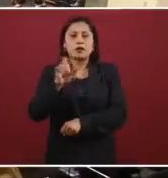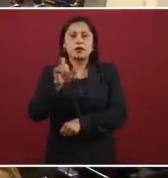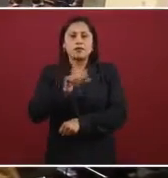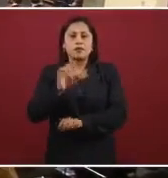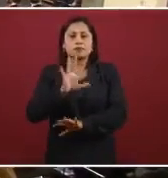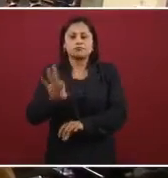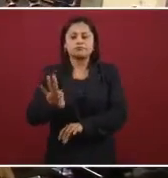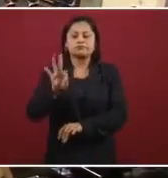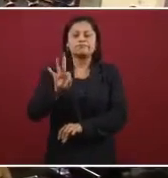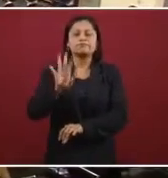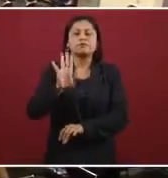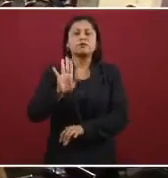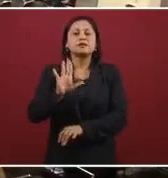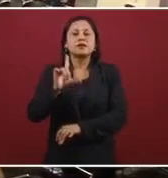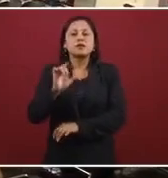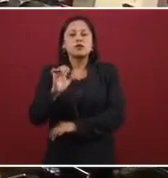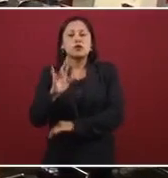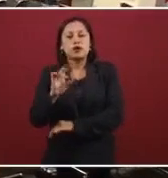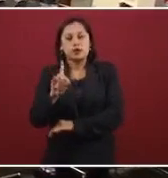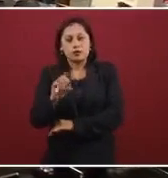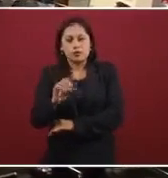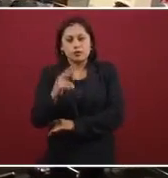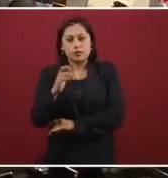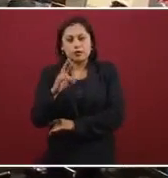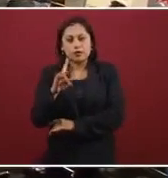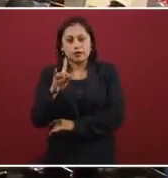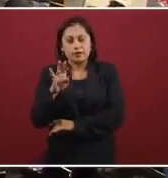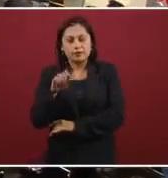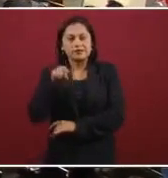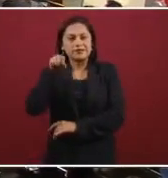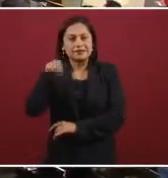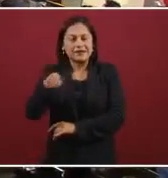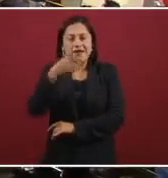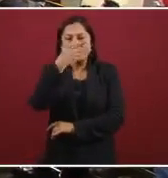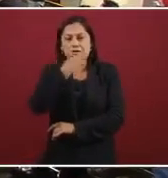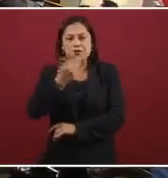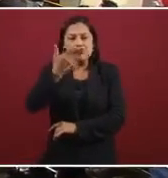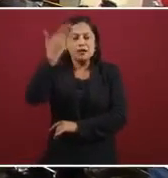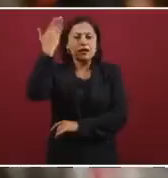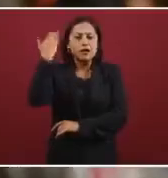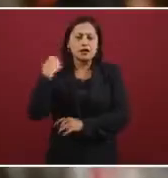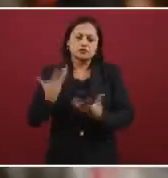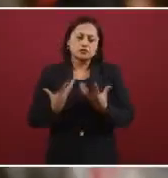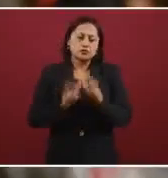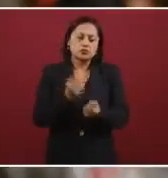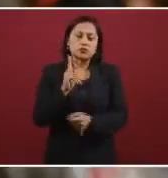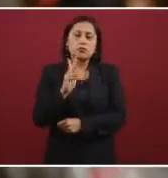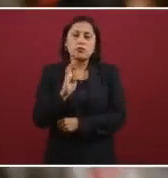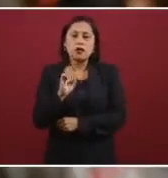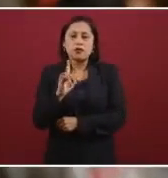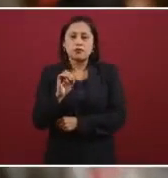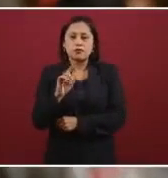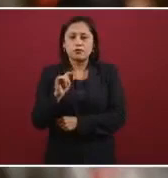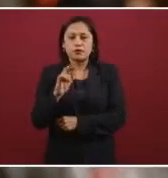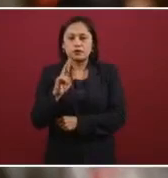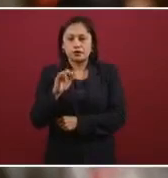Leonardo Hernández Velázquez, ligado en el 2016 con Pablo Trejo Pérez en un asunto de